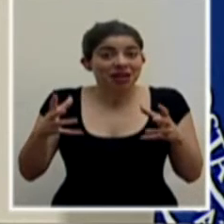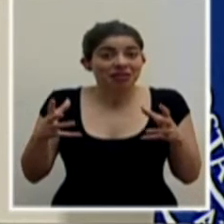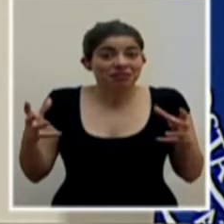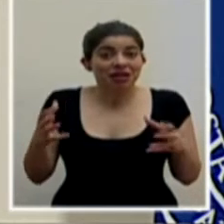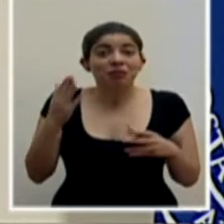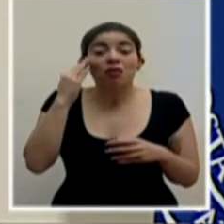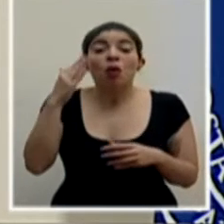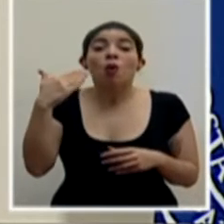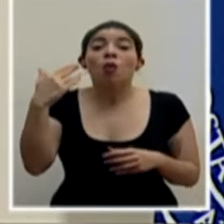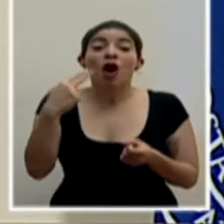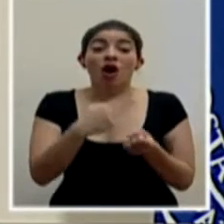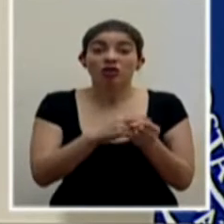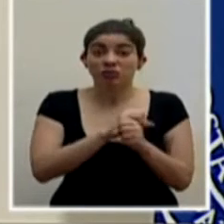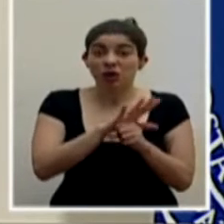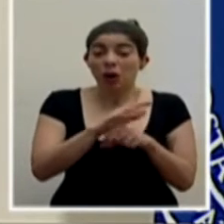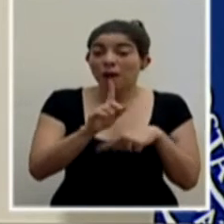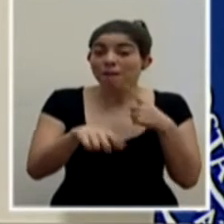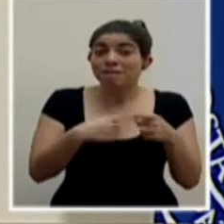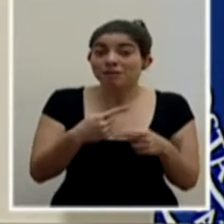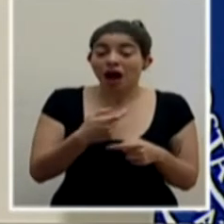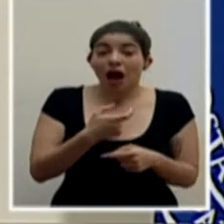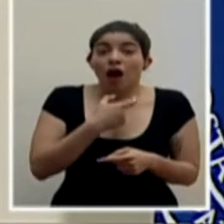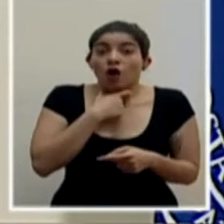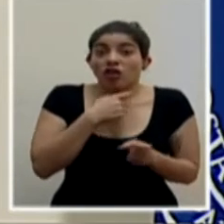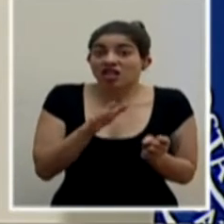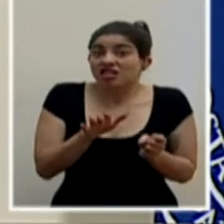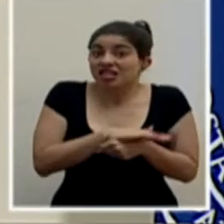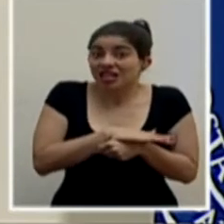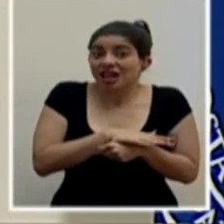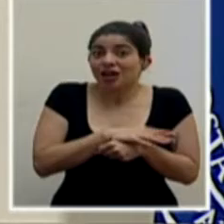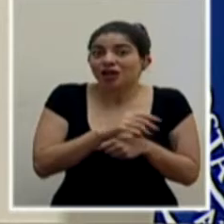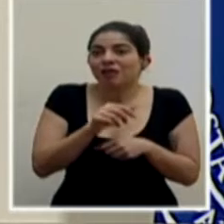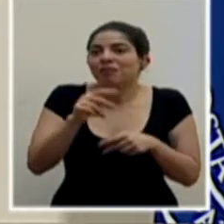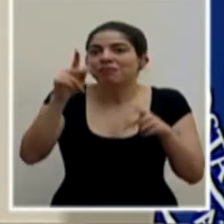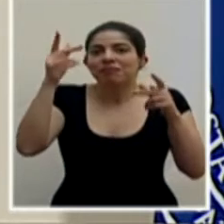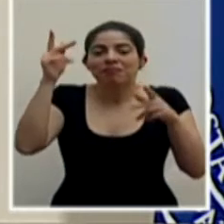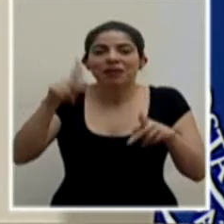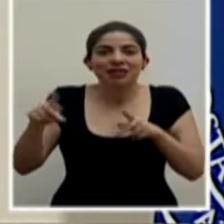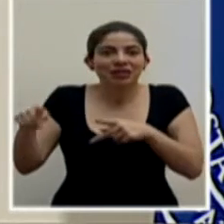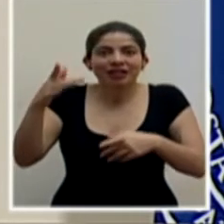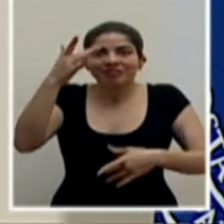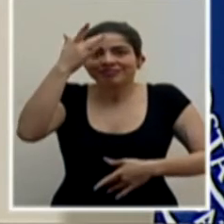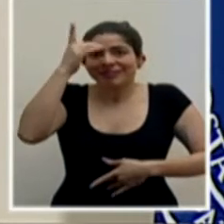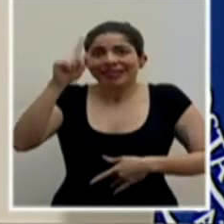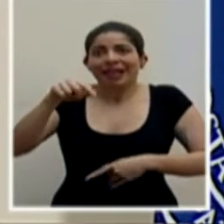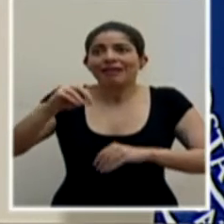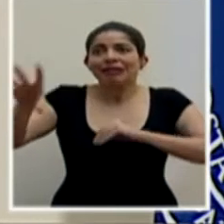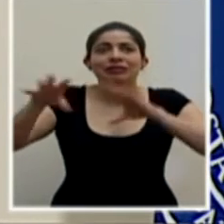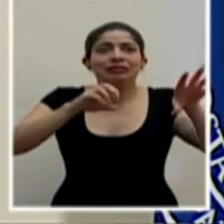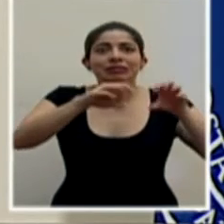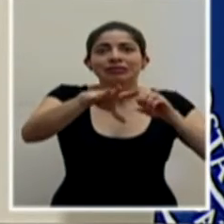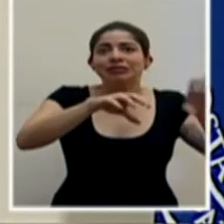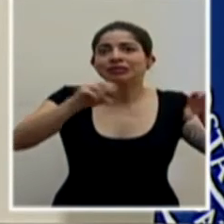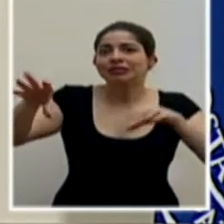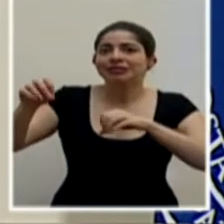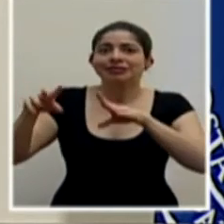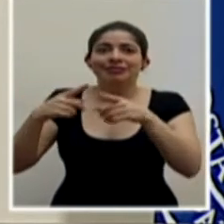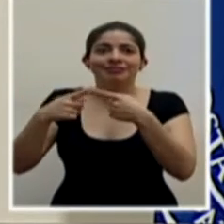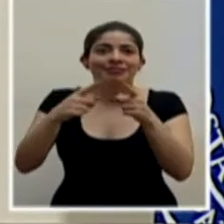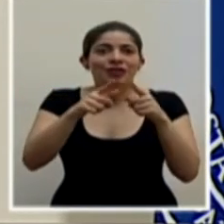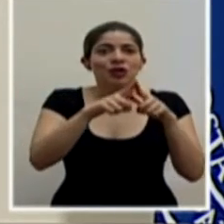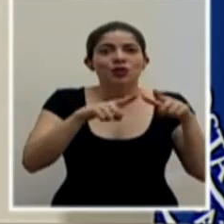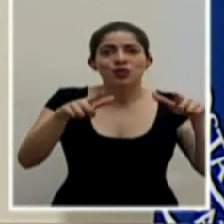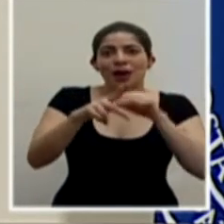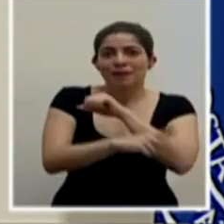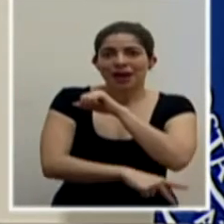se satura SEACO vamos a estar trasladando pacientes en todo el país. Entonces, aquí va a haber un gran esfuerzo